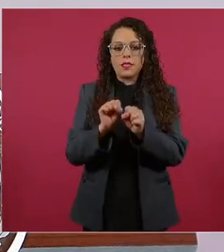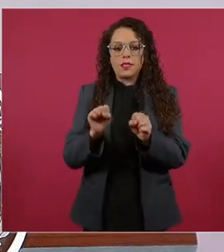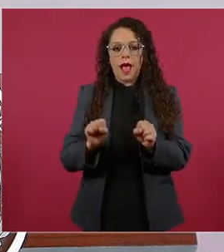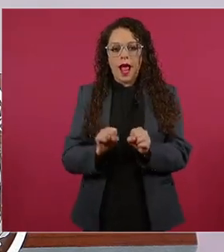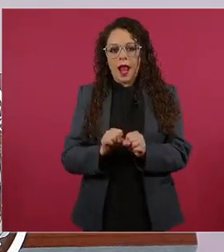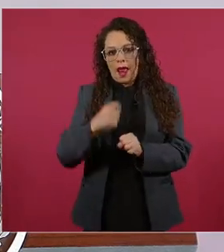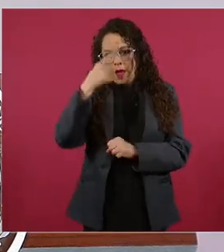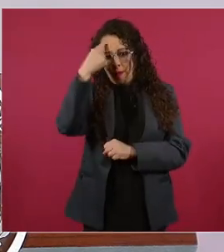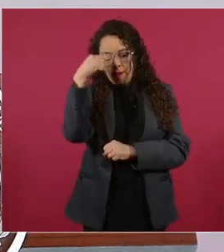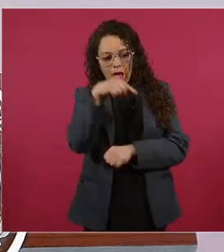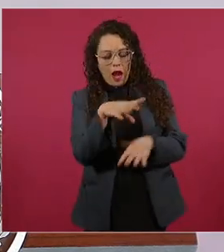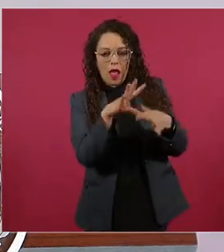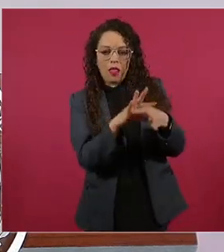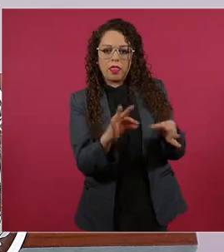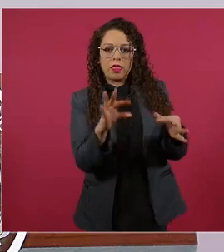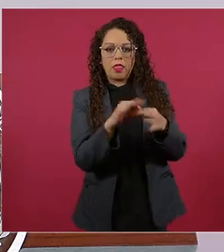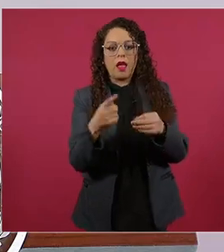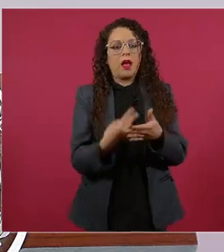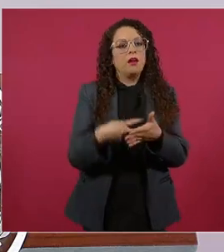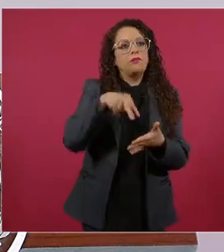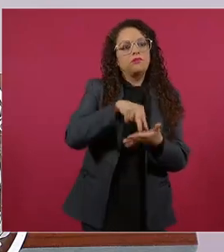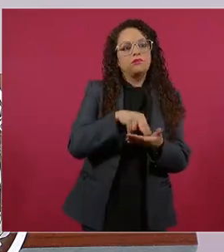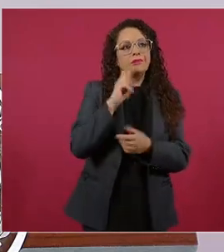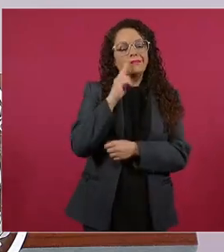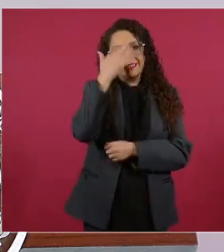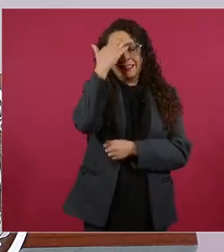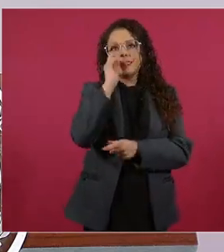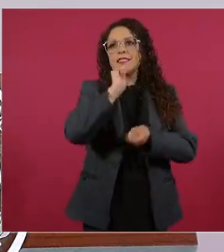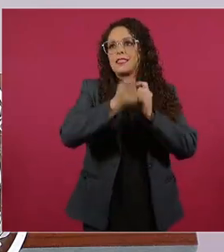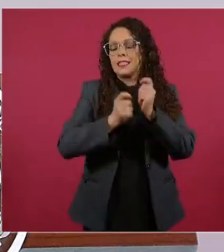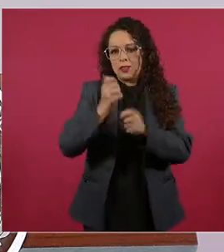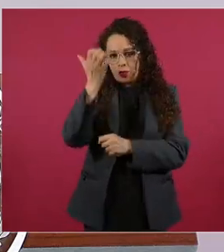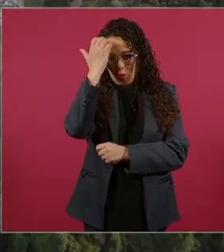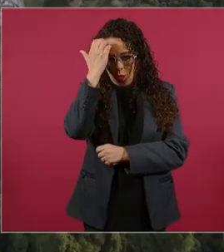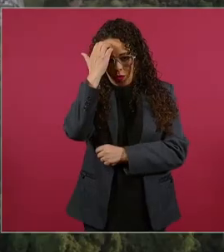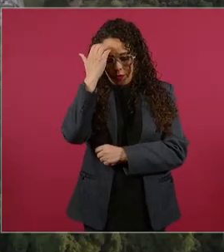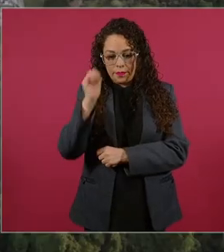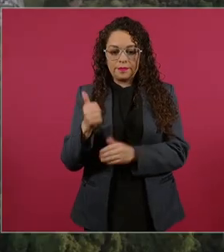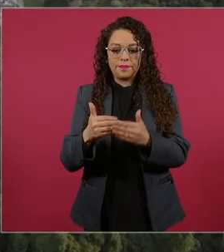siguiente, la primera de estas zonas